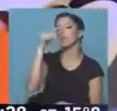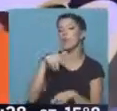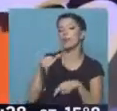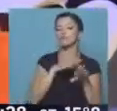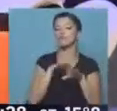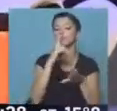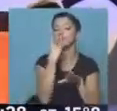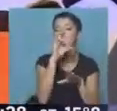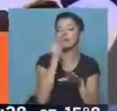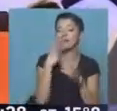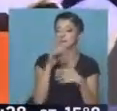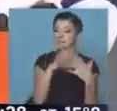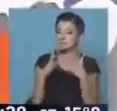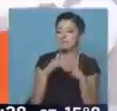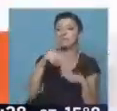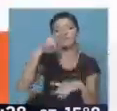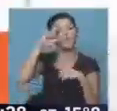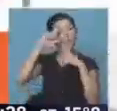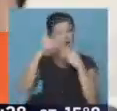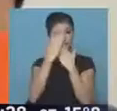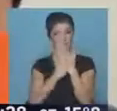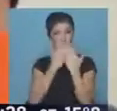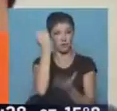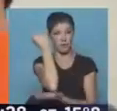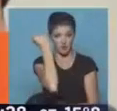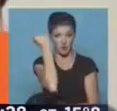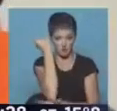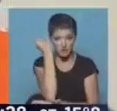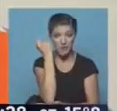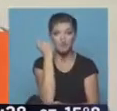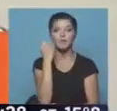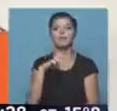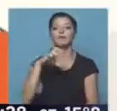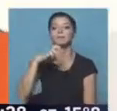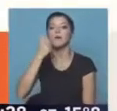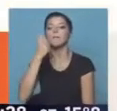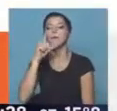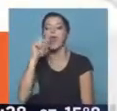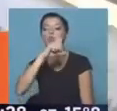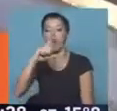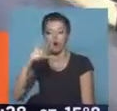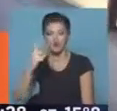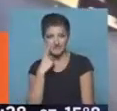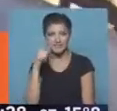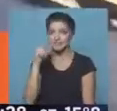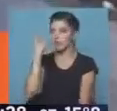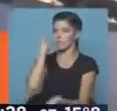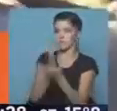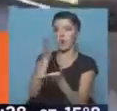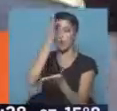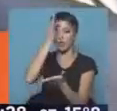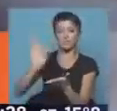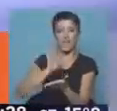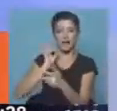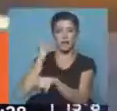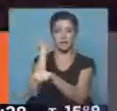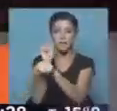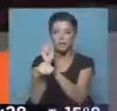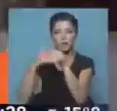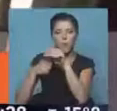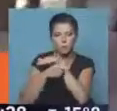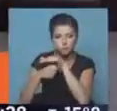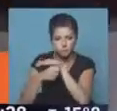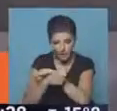Lula, ya que su ex ministro de Economía, Antonio Palocci, acaba de ser condenado a 12 años de prisión por sobornos en la